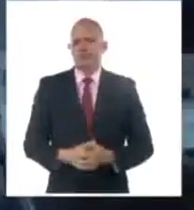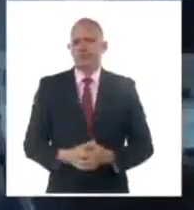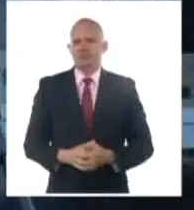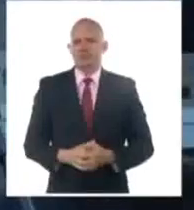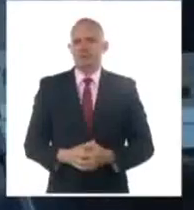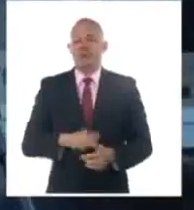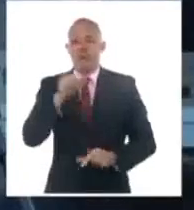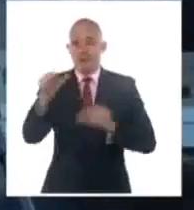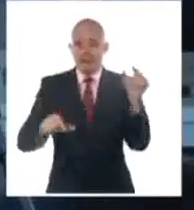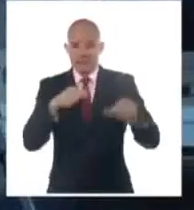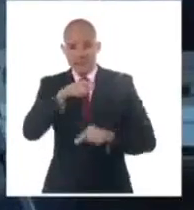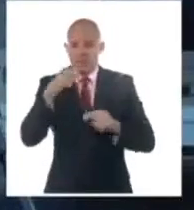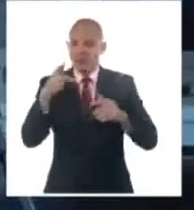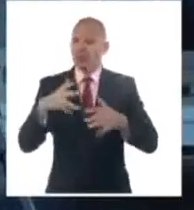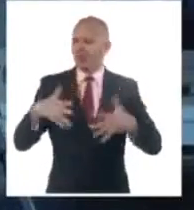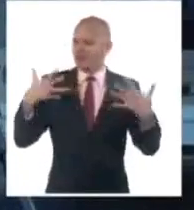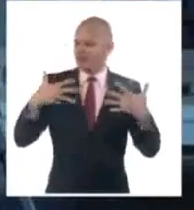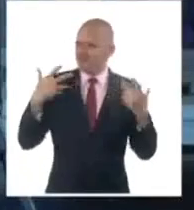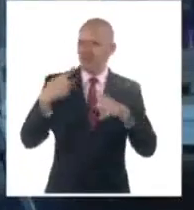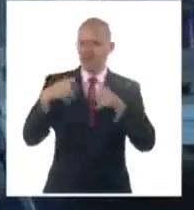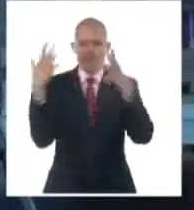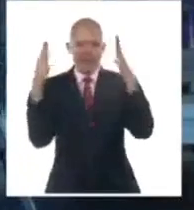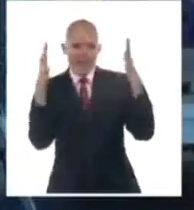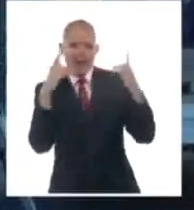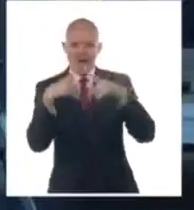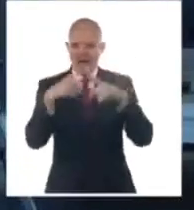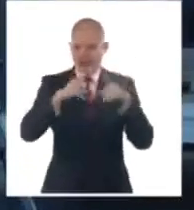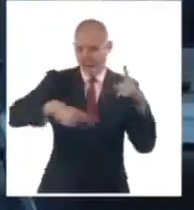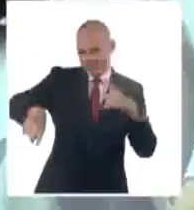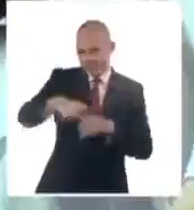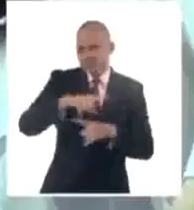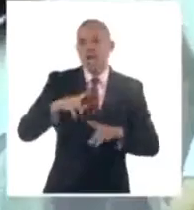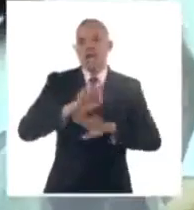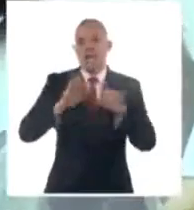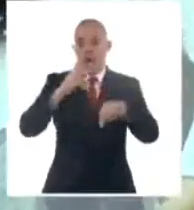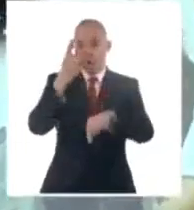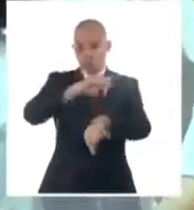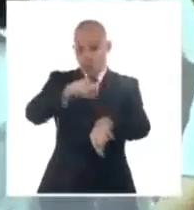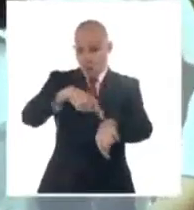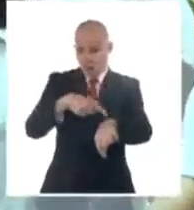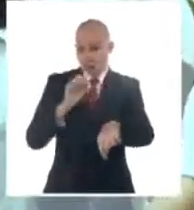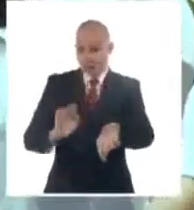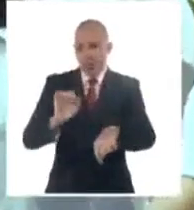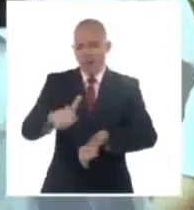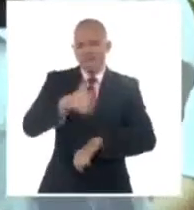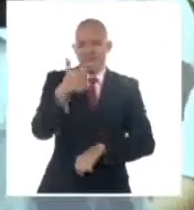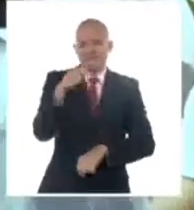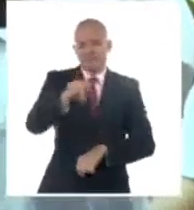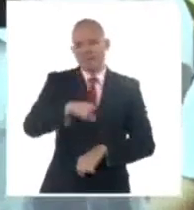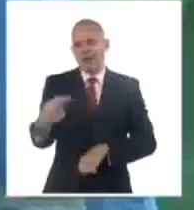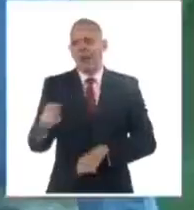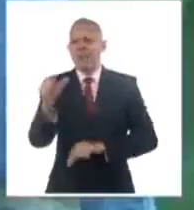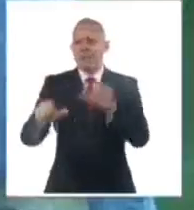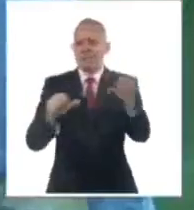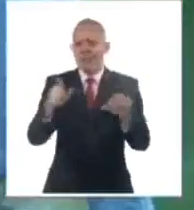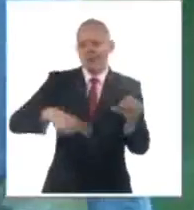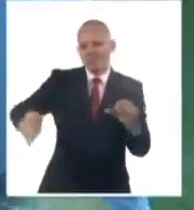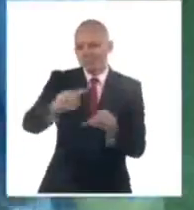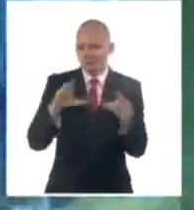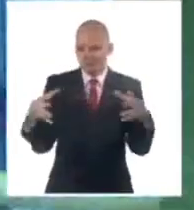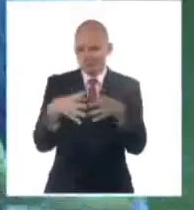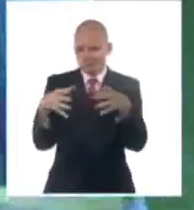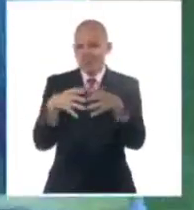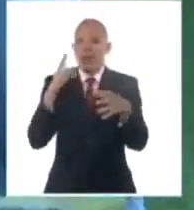Vítores, aplausos, alegría y compromiso caracterizaron el diálogo que por más de 2 horas sostuvo el presidente cubano con uno de los grupos